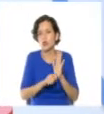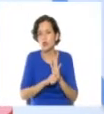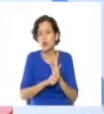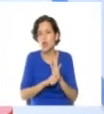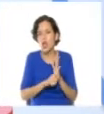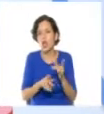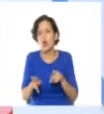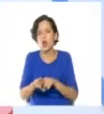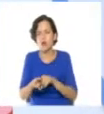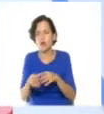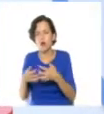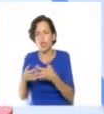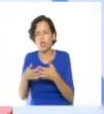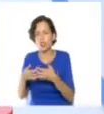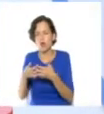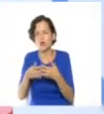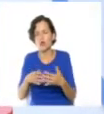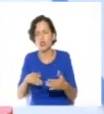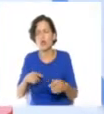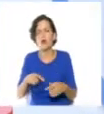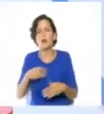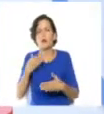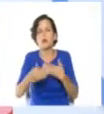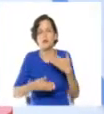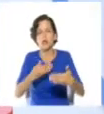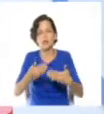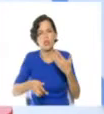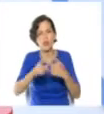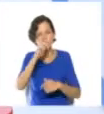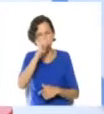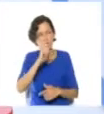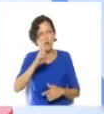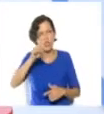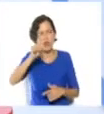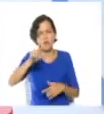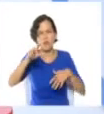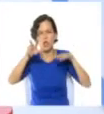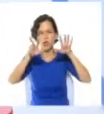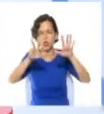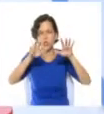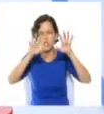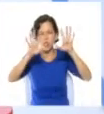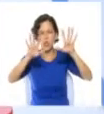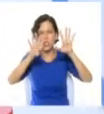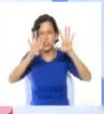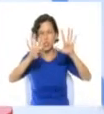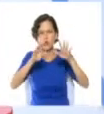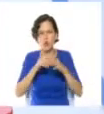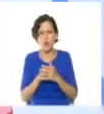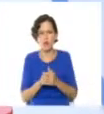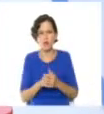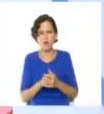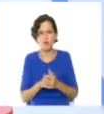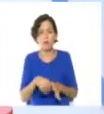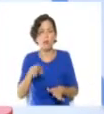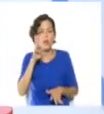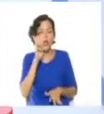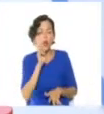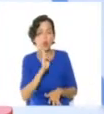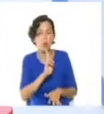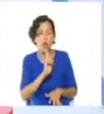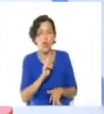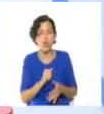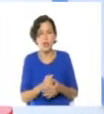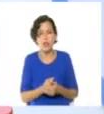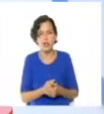federal. Pasan los años y específicamente en el año de 1819, el padre de la patria, el libertador